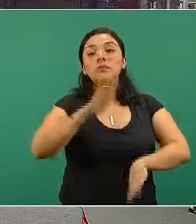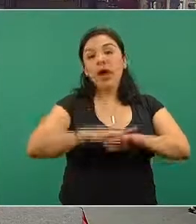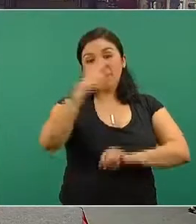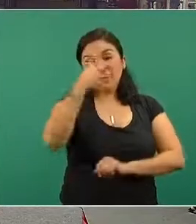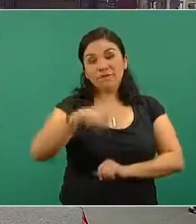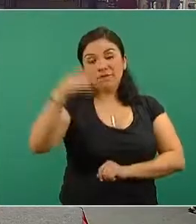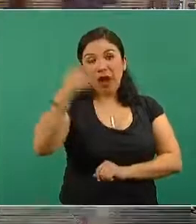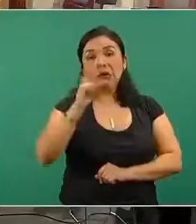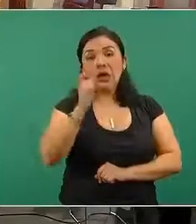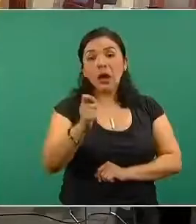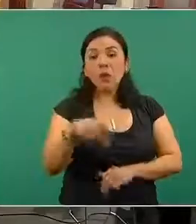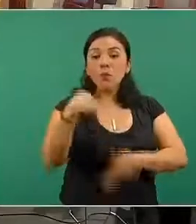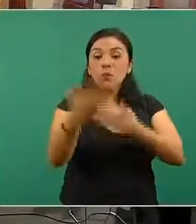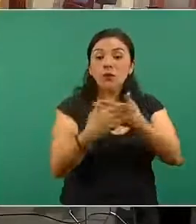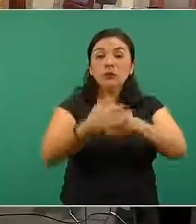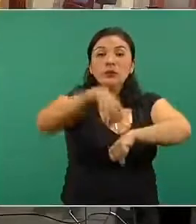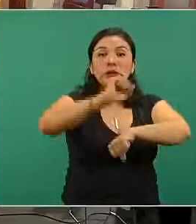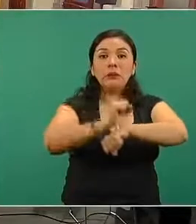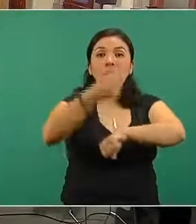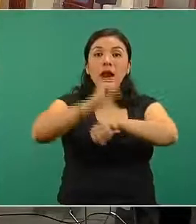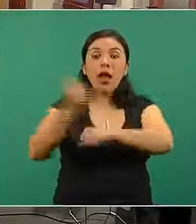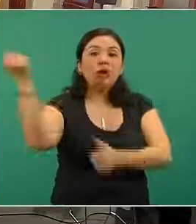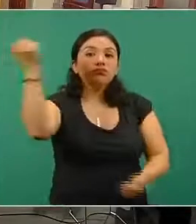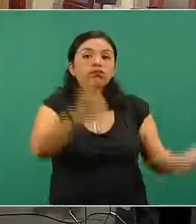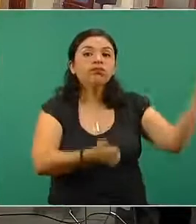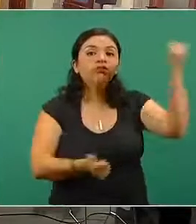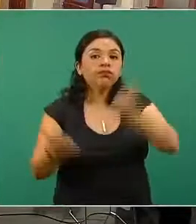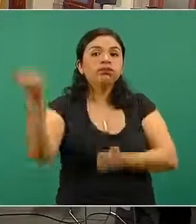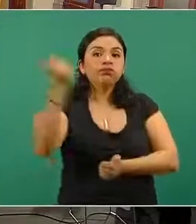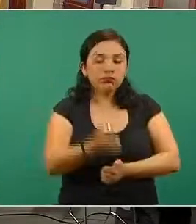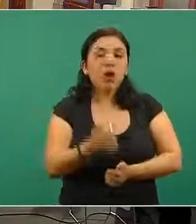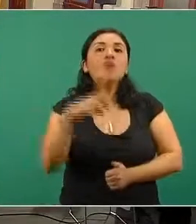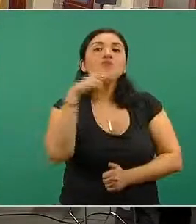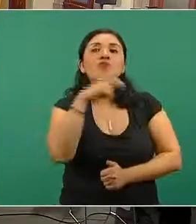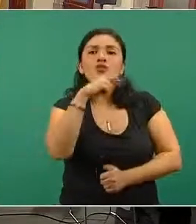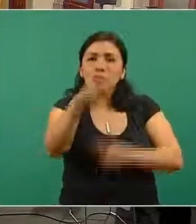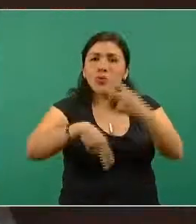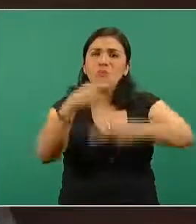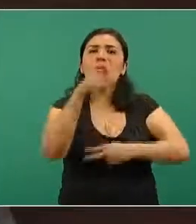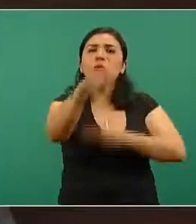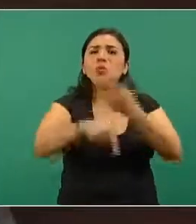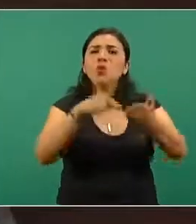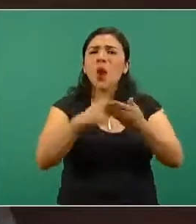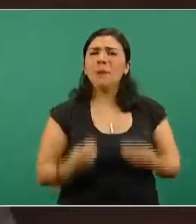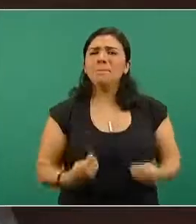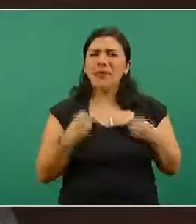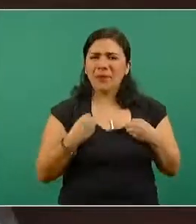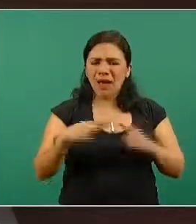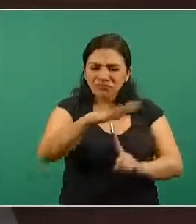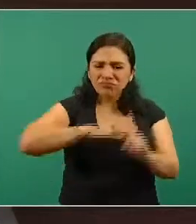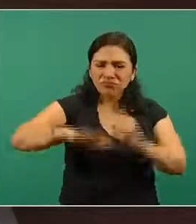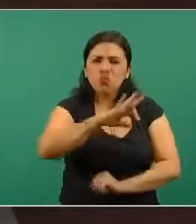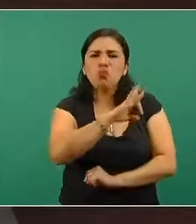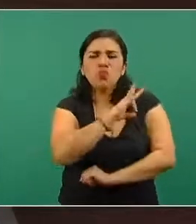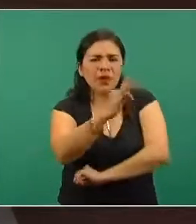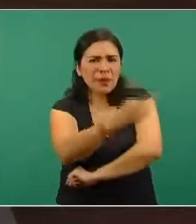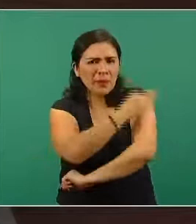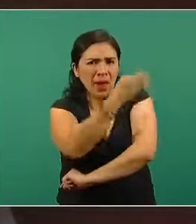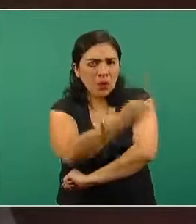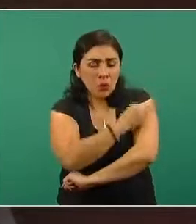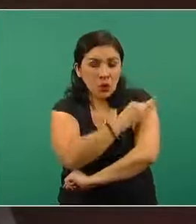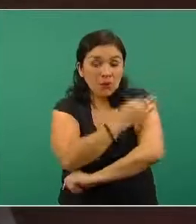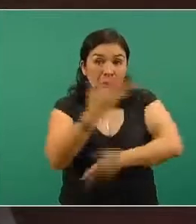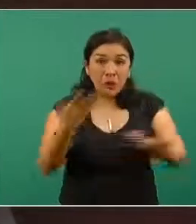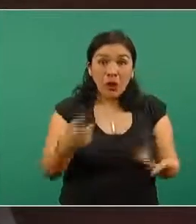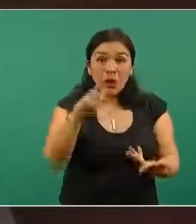semanas estaremos recibiendo y estarán distribuyéndose y pronto llegará al lugar donde viven y se podrán aplicar la vacuna. Si esto